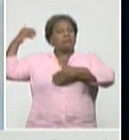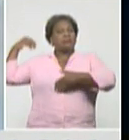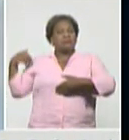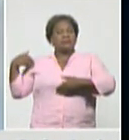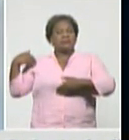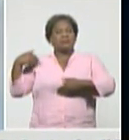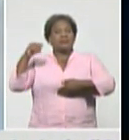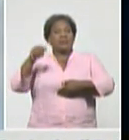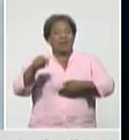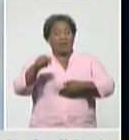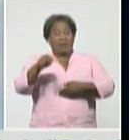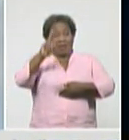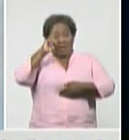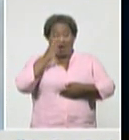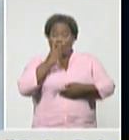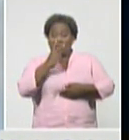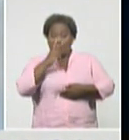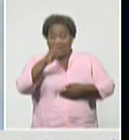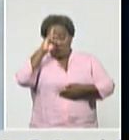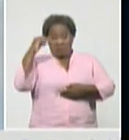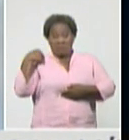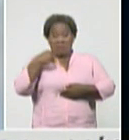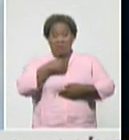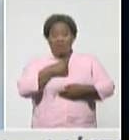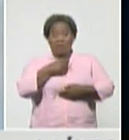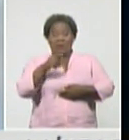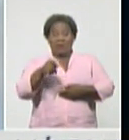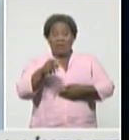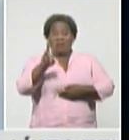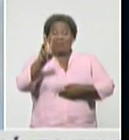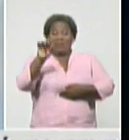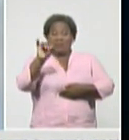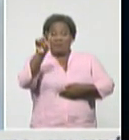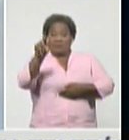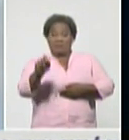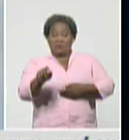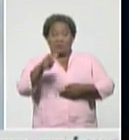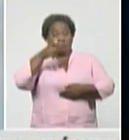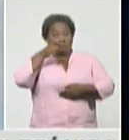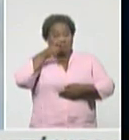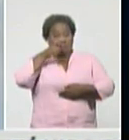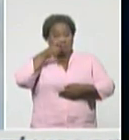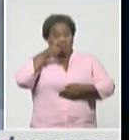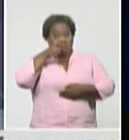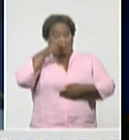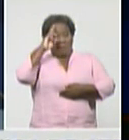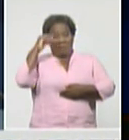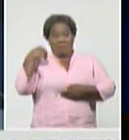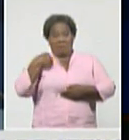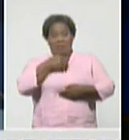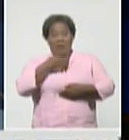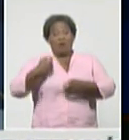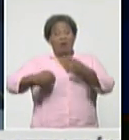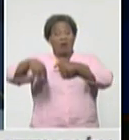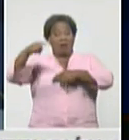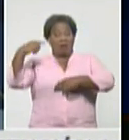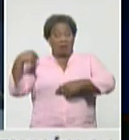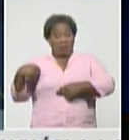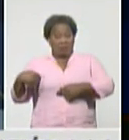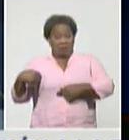salud, 306 personas se vigilan por nuestros profesionales. Ayer nuevamente otra jornada